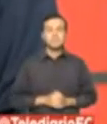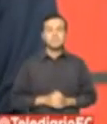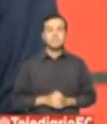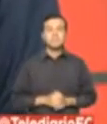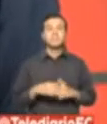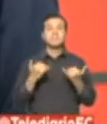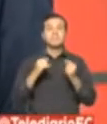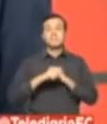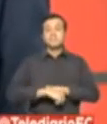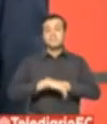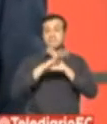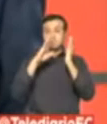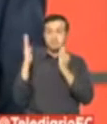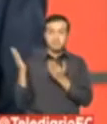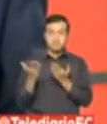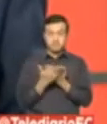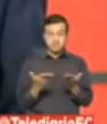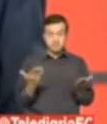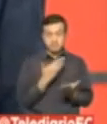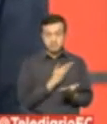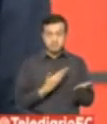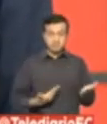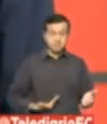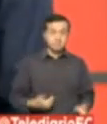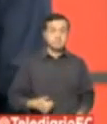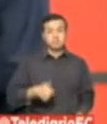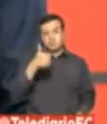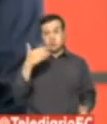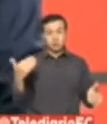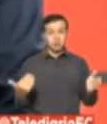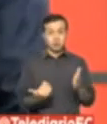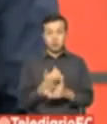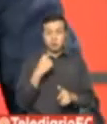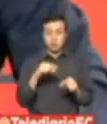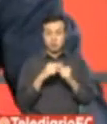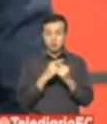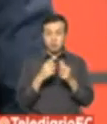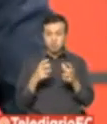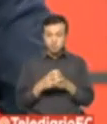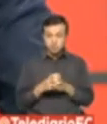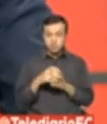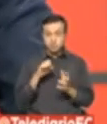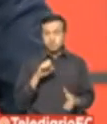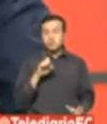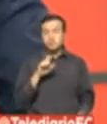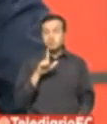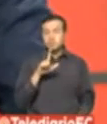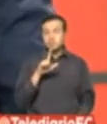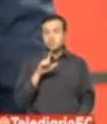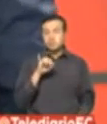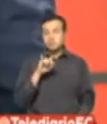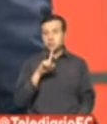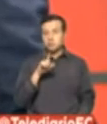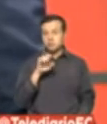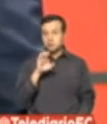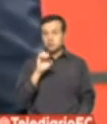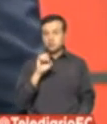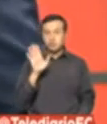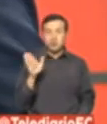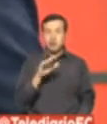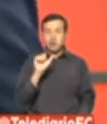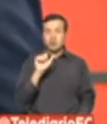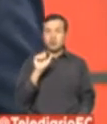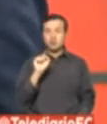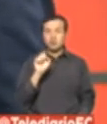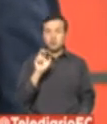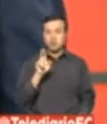Y esta mañana estamos aquí con quien preside este nuevo bloque legislativo, Eliseo Azuero, asambleísta por la provincia de Sucumbíos. Buen